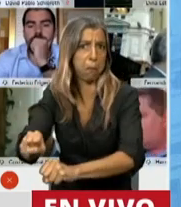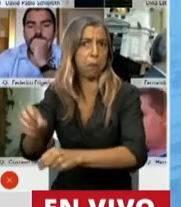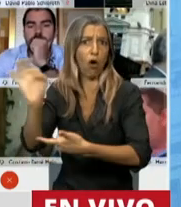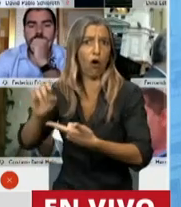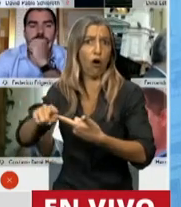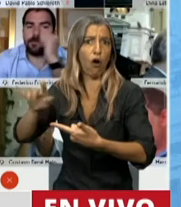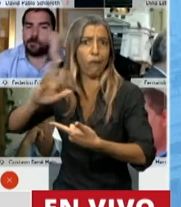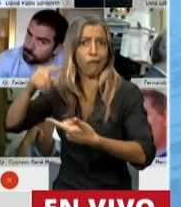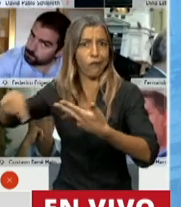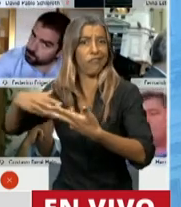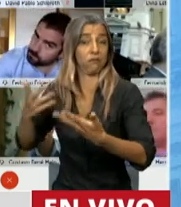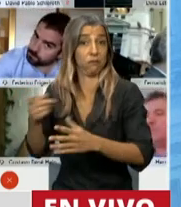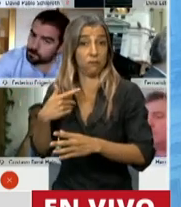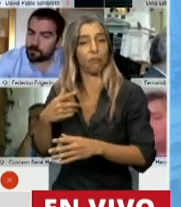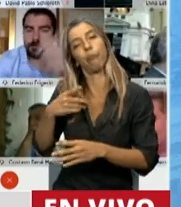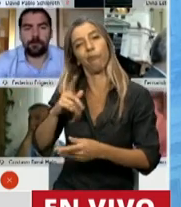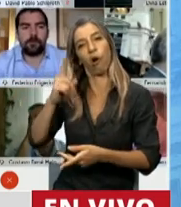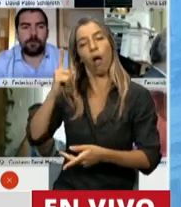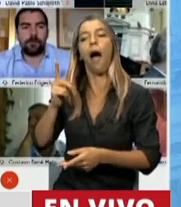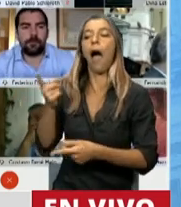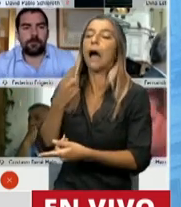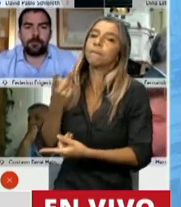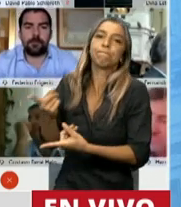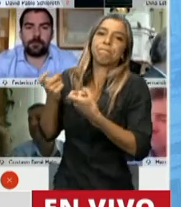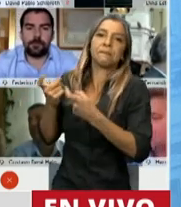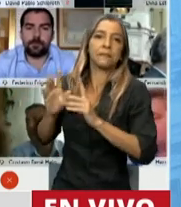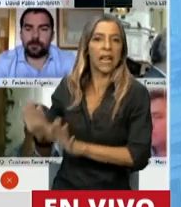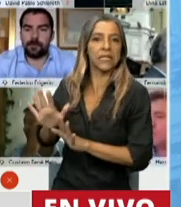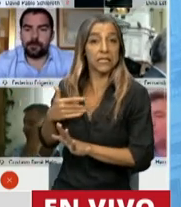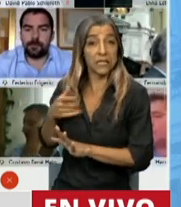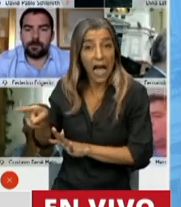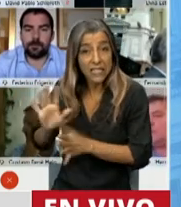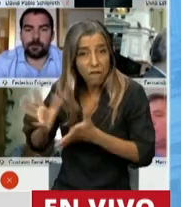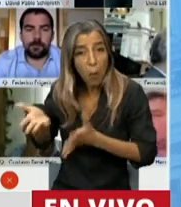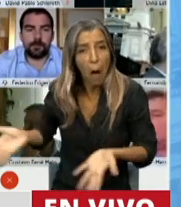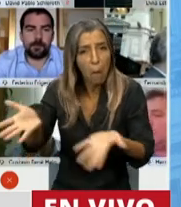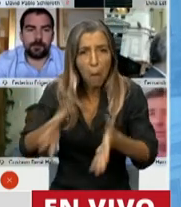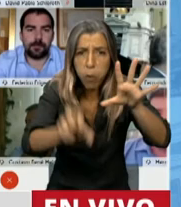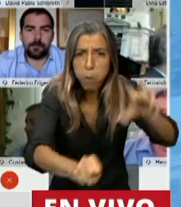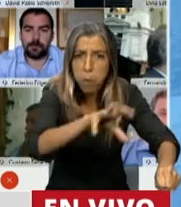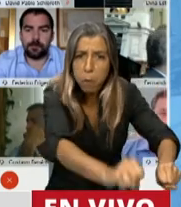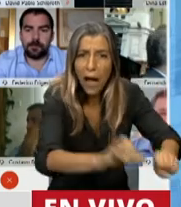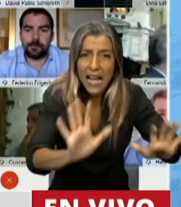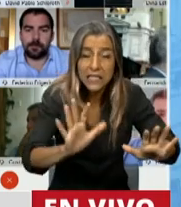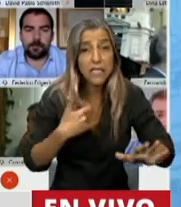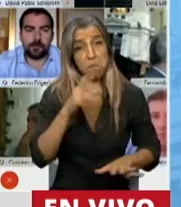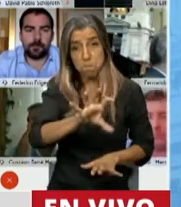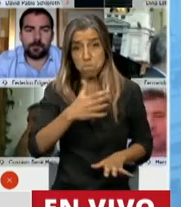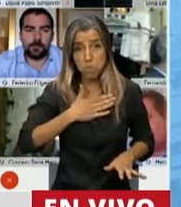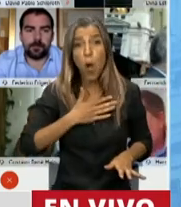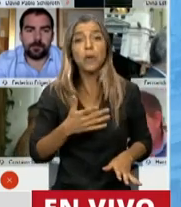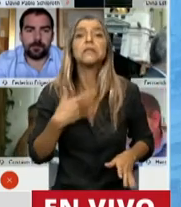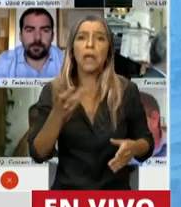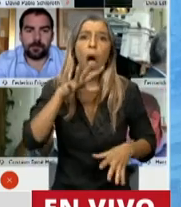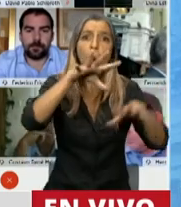con necesidades, y alienta la usurpación. En mi provincia premian y subsidian el delito hasta con